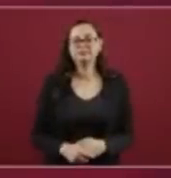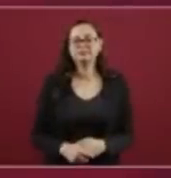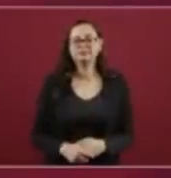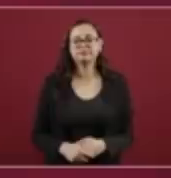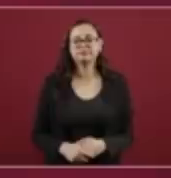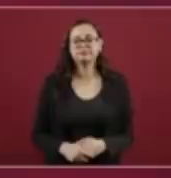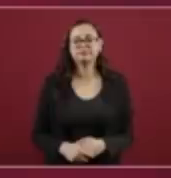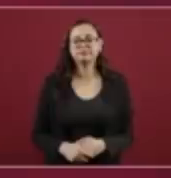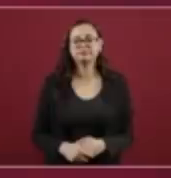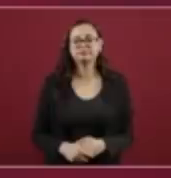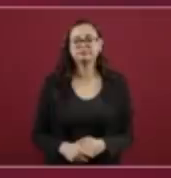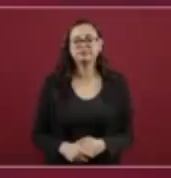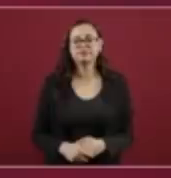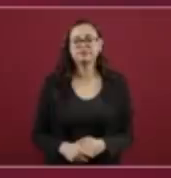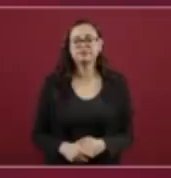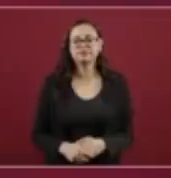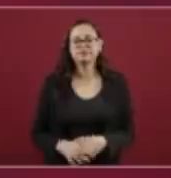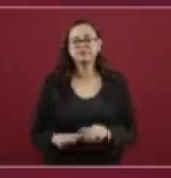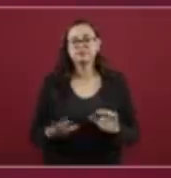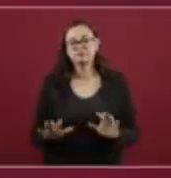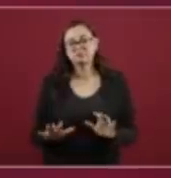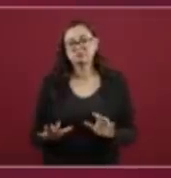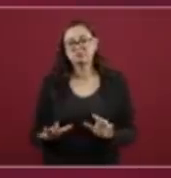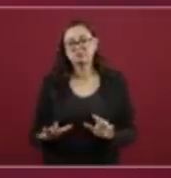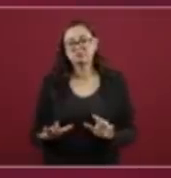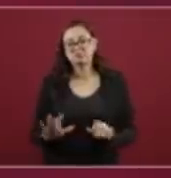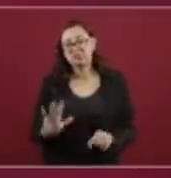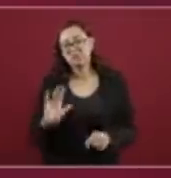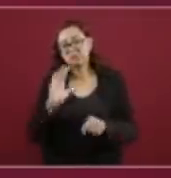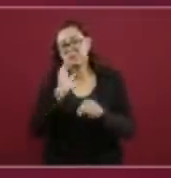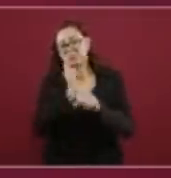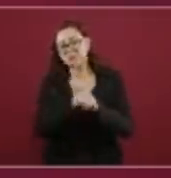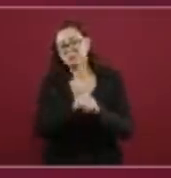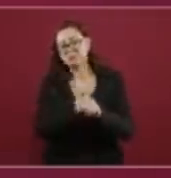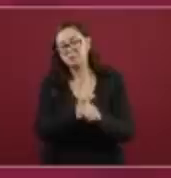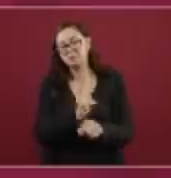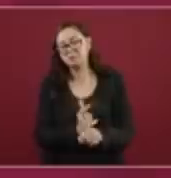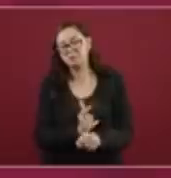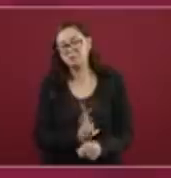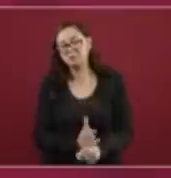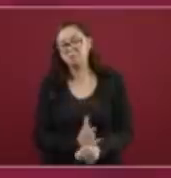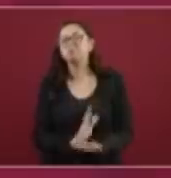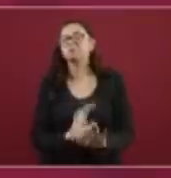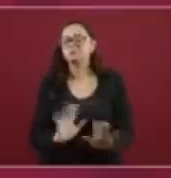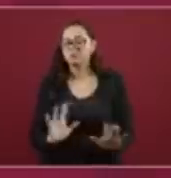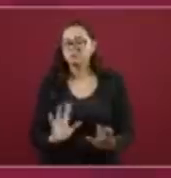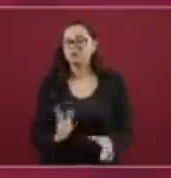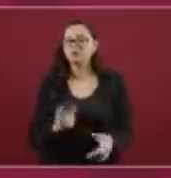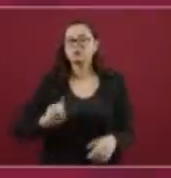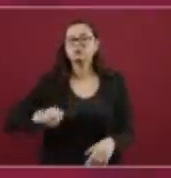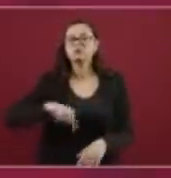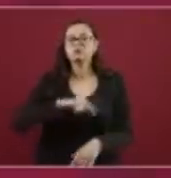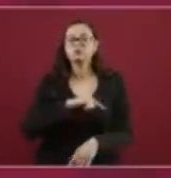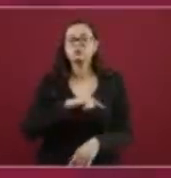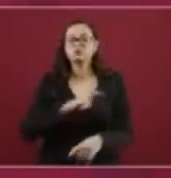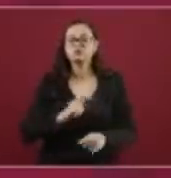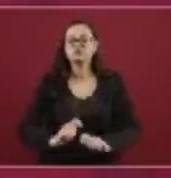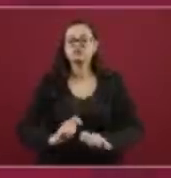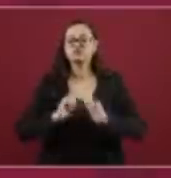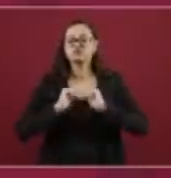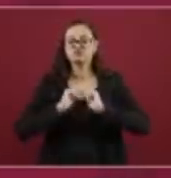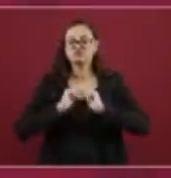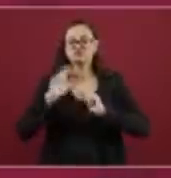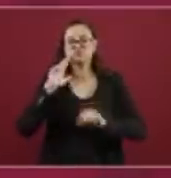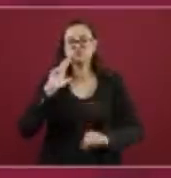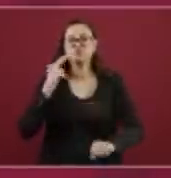independientemente del diagnóstico, estamos asumiendo el compromiso de entregar